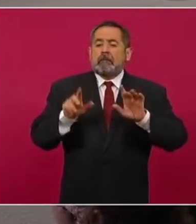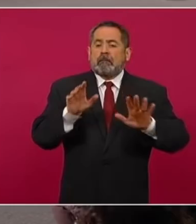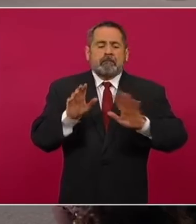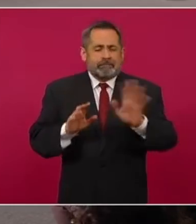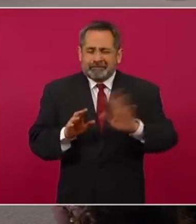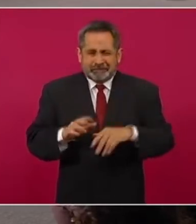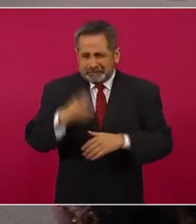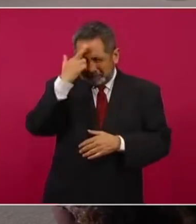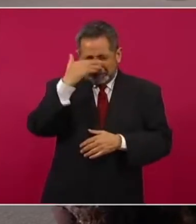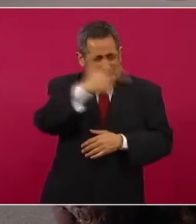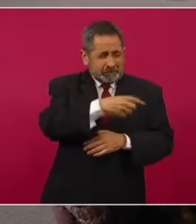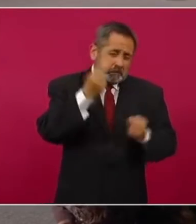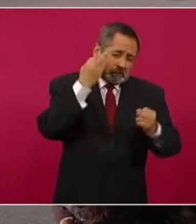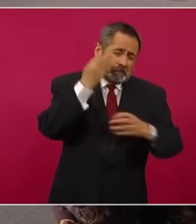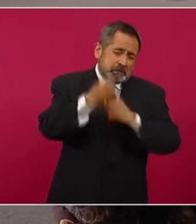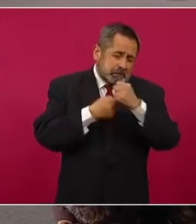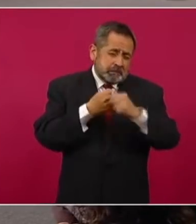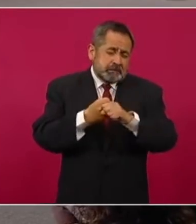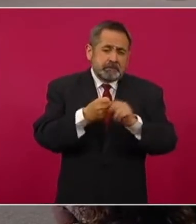del Reforma.